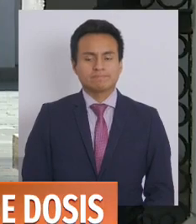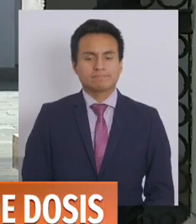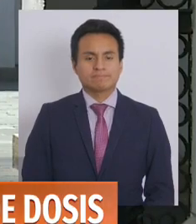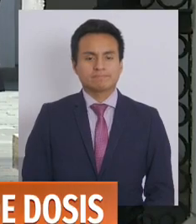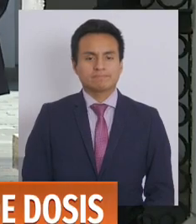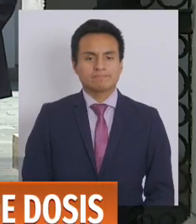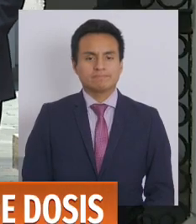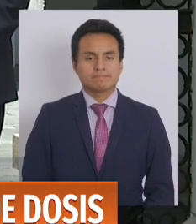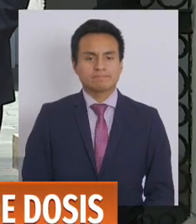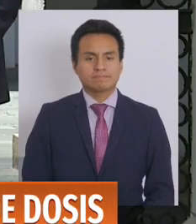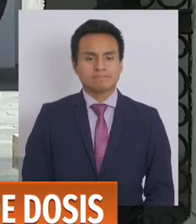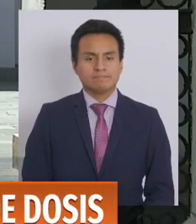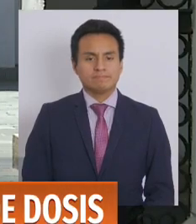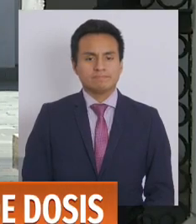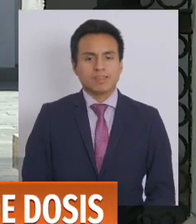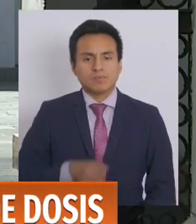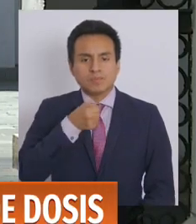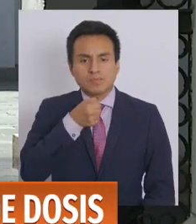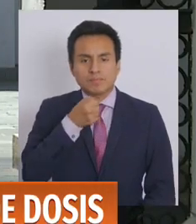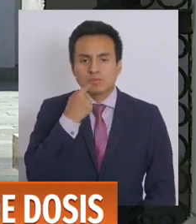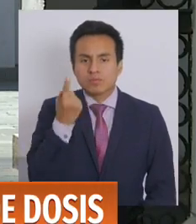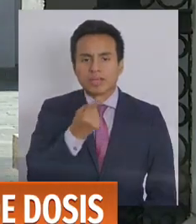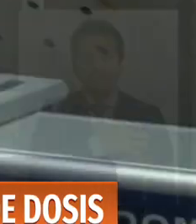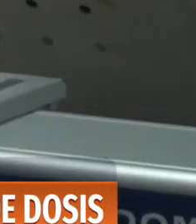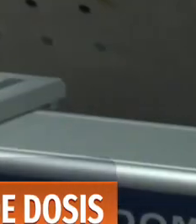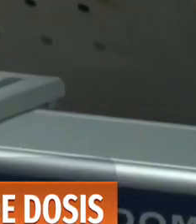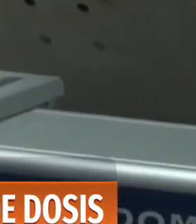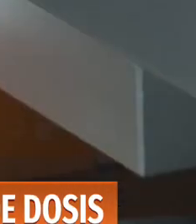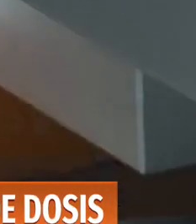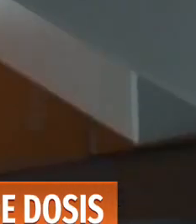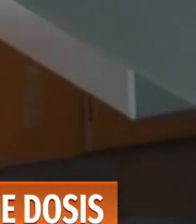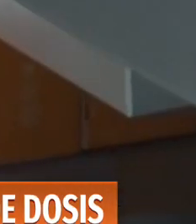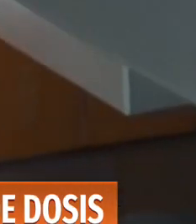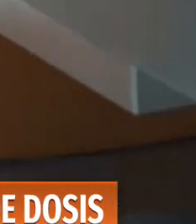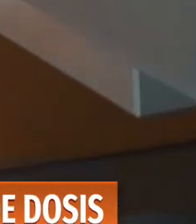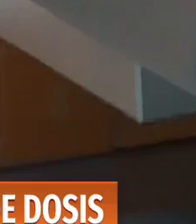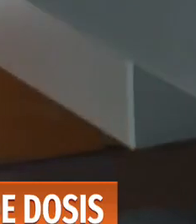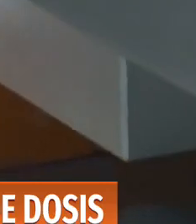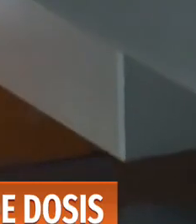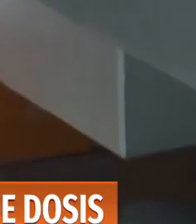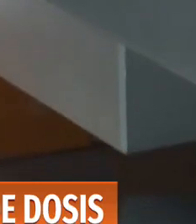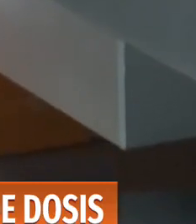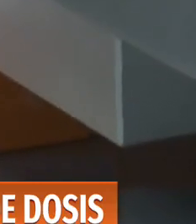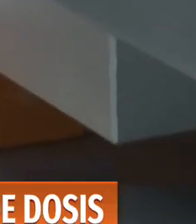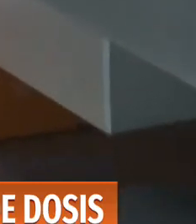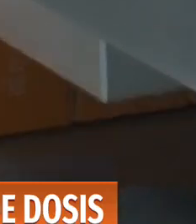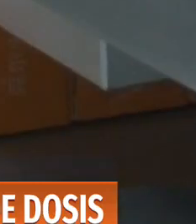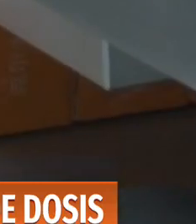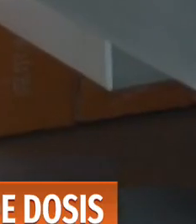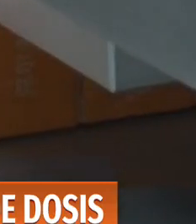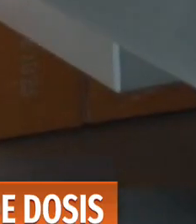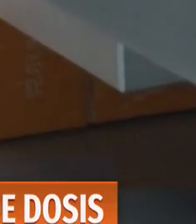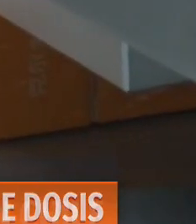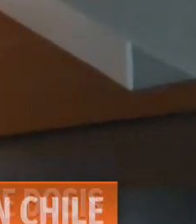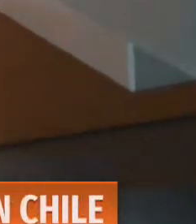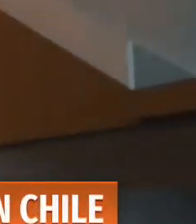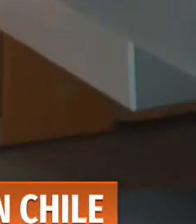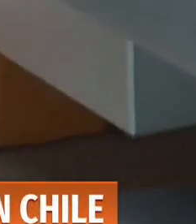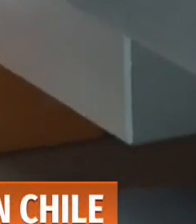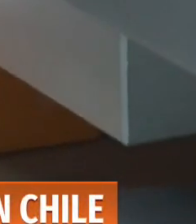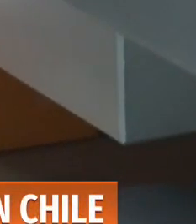Destacando, digo, esta buena noticia de contar con ministro la aprobación de la París, vacuna de Sinovac. Vamos a estar atentos a lo que van a contestar en esta rueda de prensa. Les vamos a